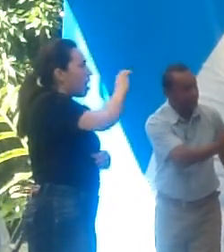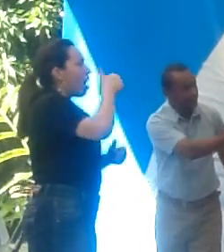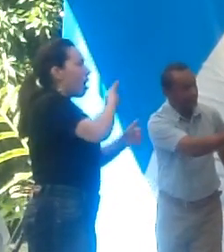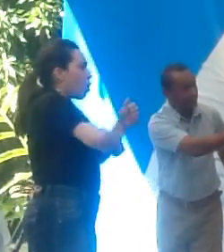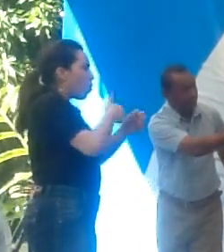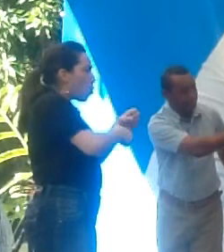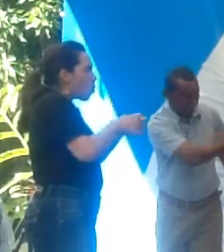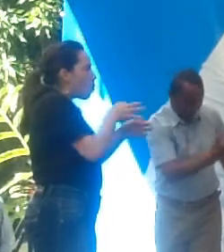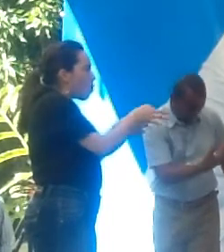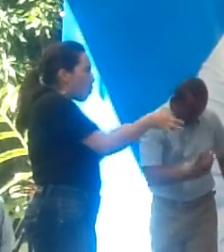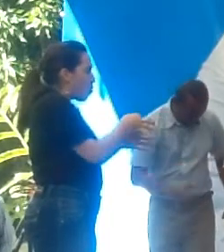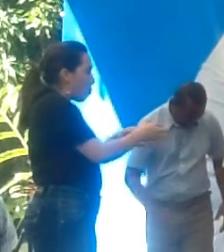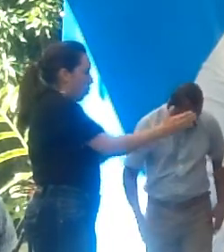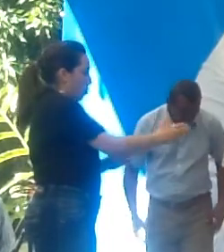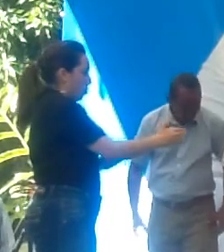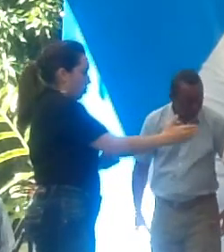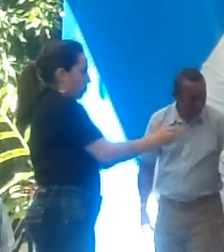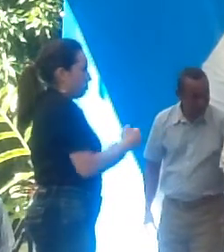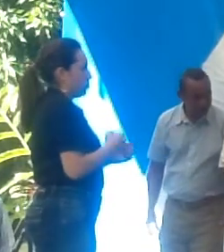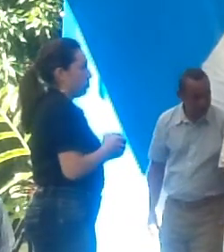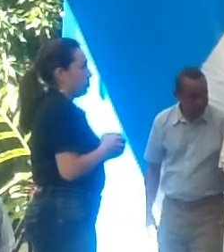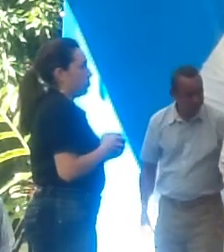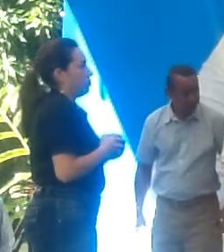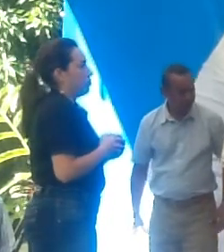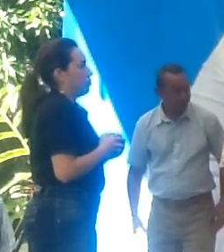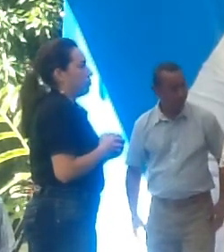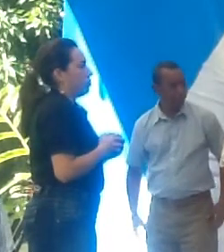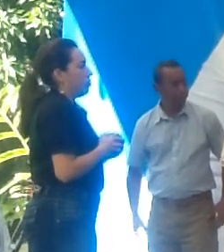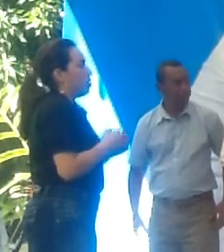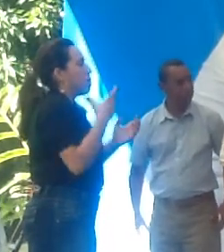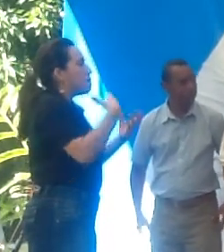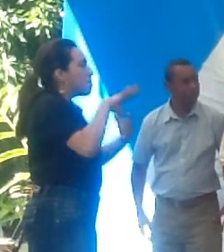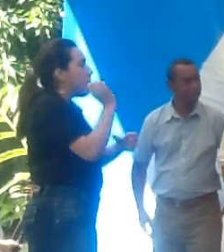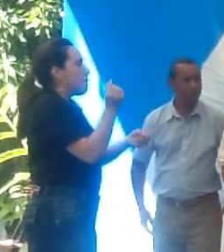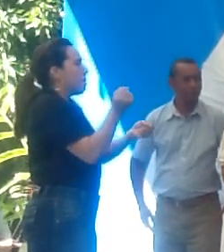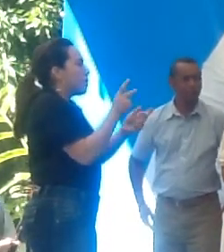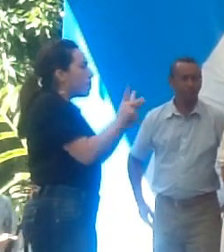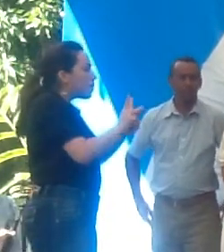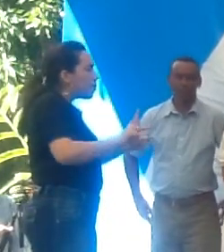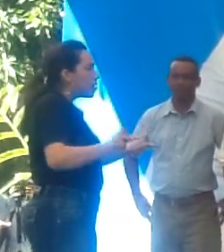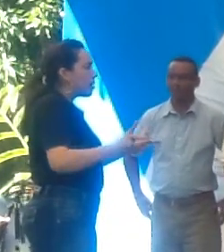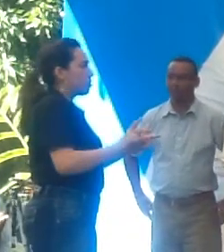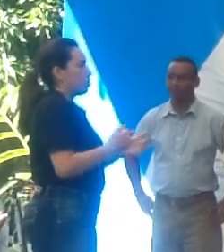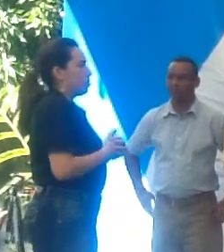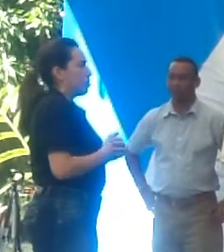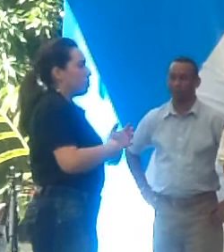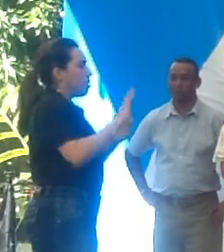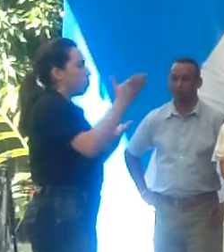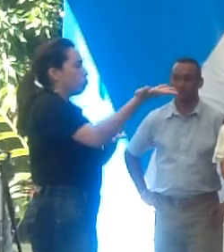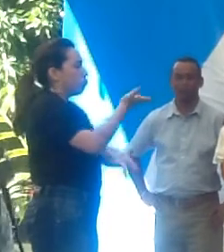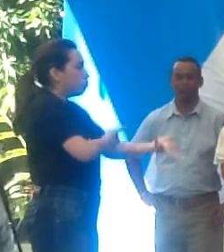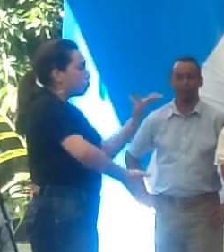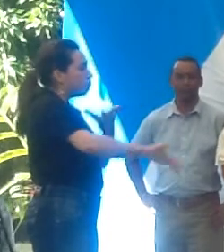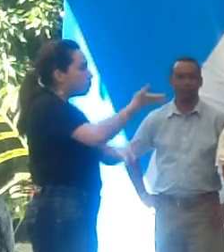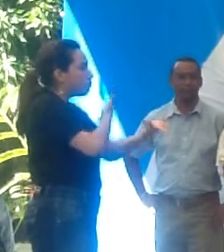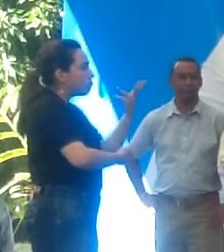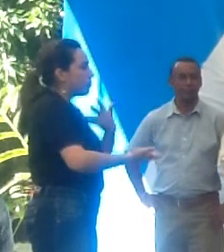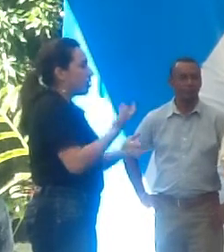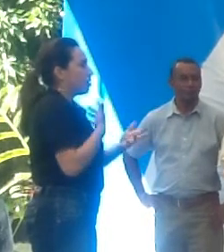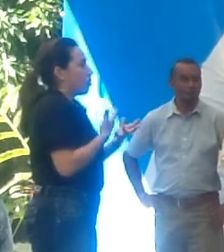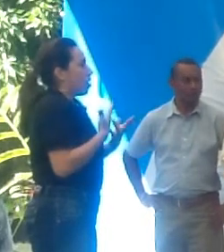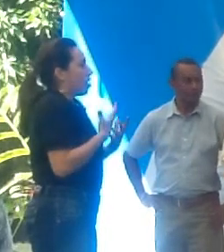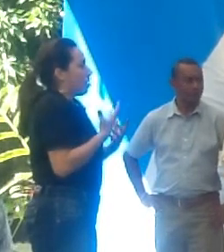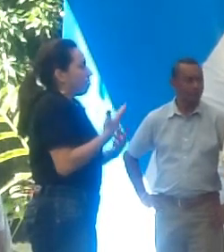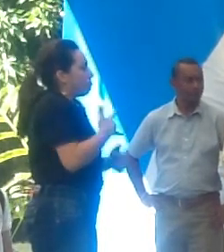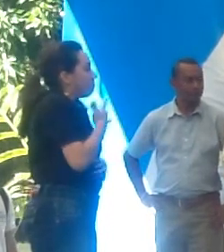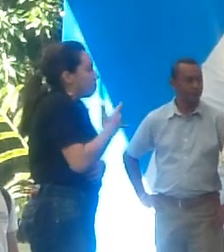y principalmente por nuestra gente, pero además con quienes hemos compartido el deseo